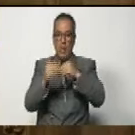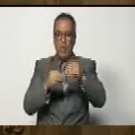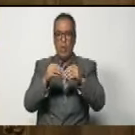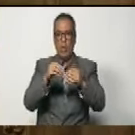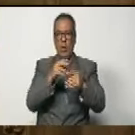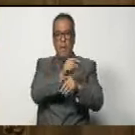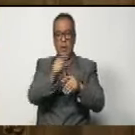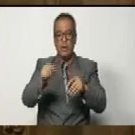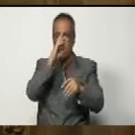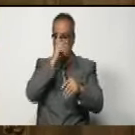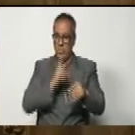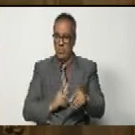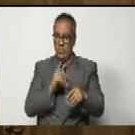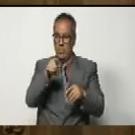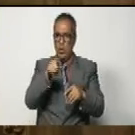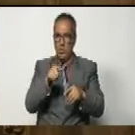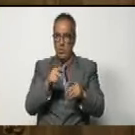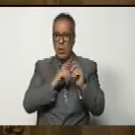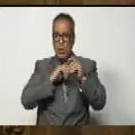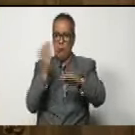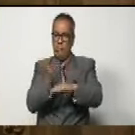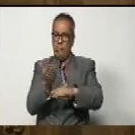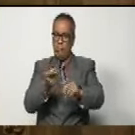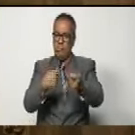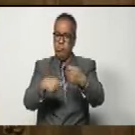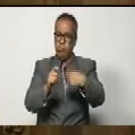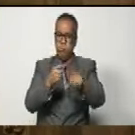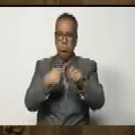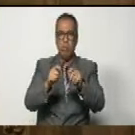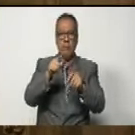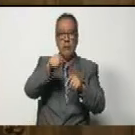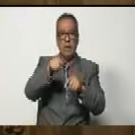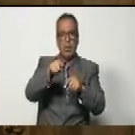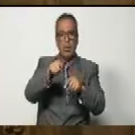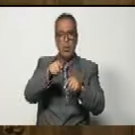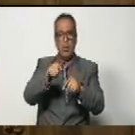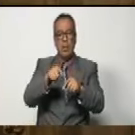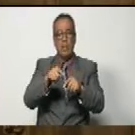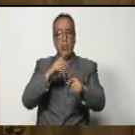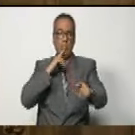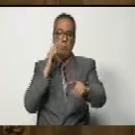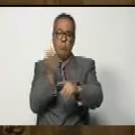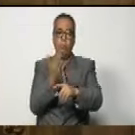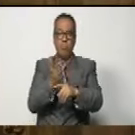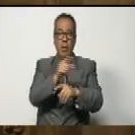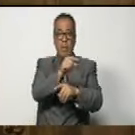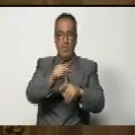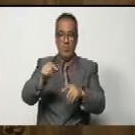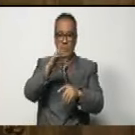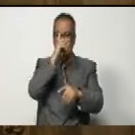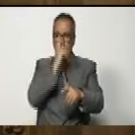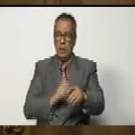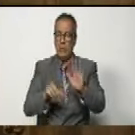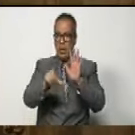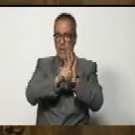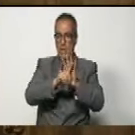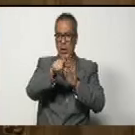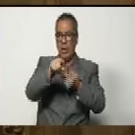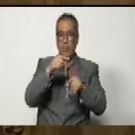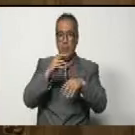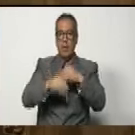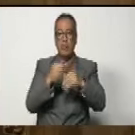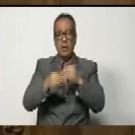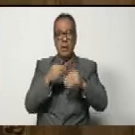Nacional para las Personas con Discapacidad imponer las sanciones administrativas que deriven de la transgresión a las disposiciones de esta ley. Las mismas